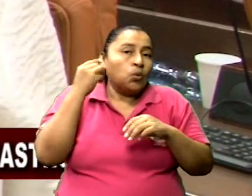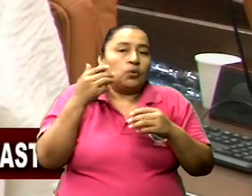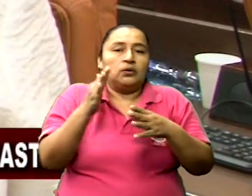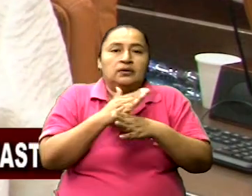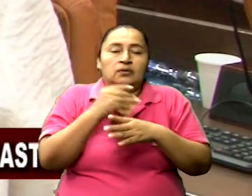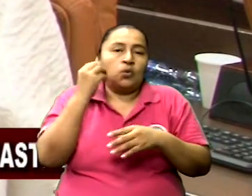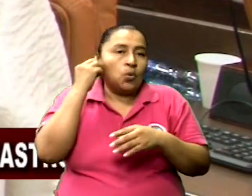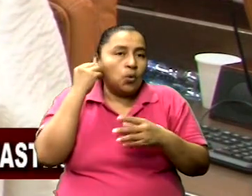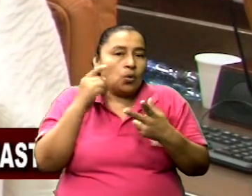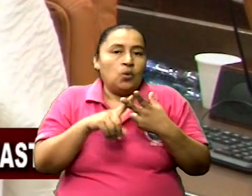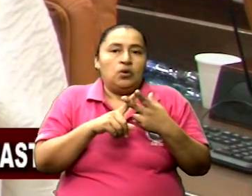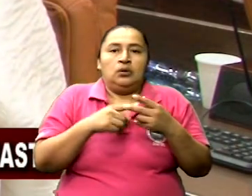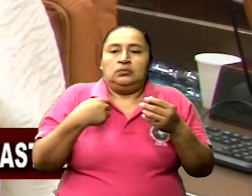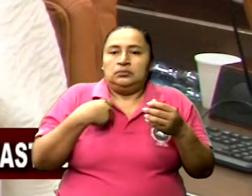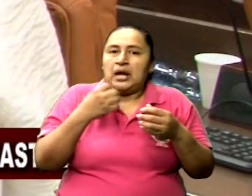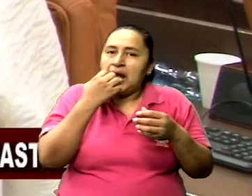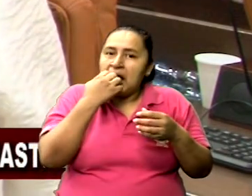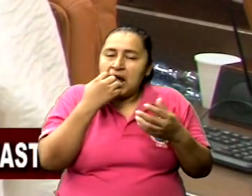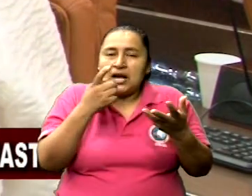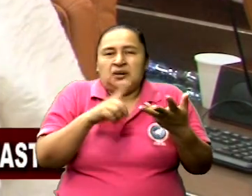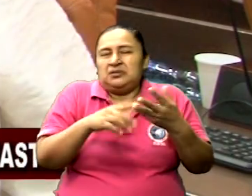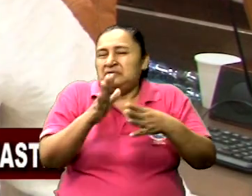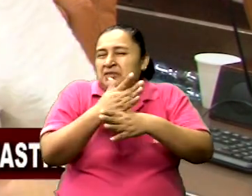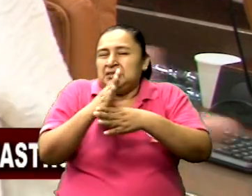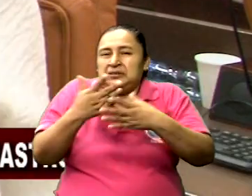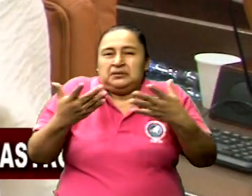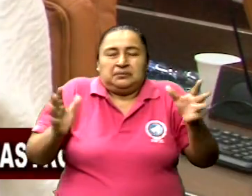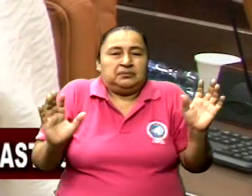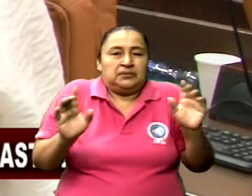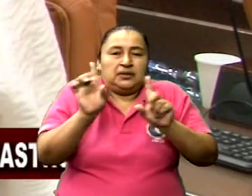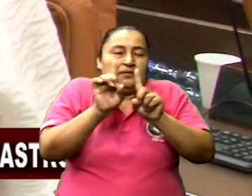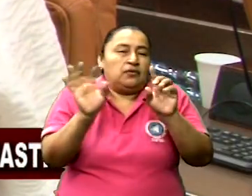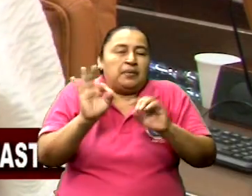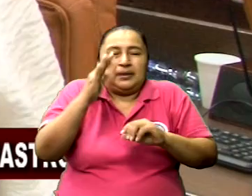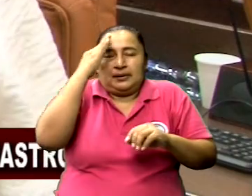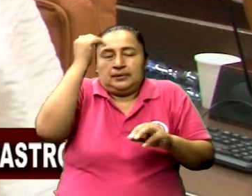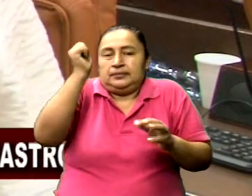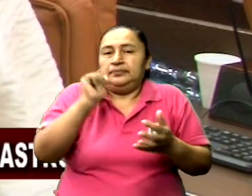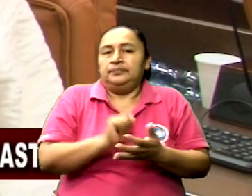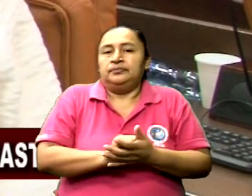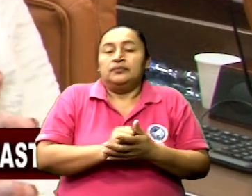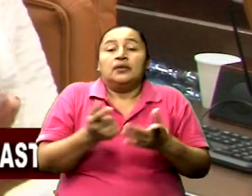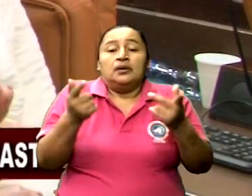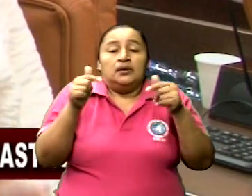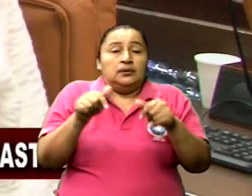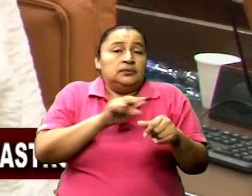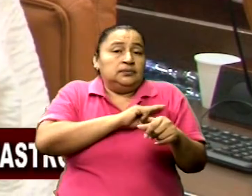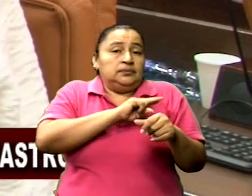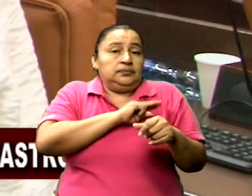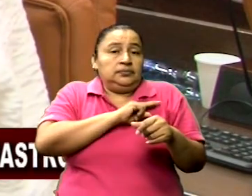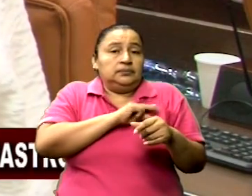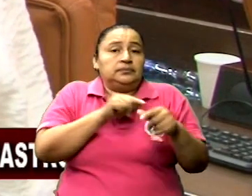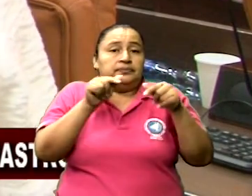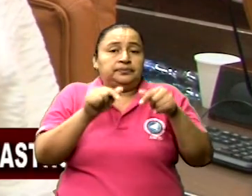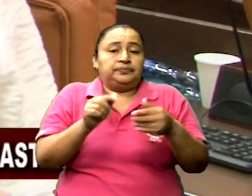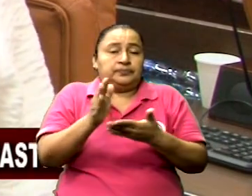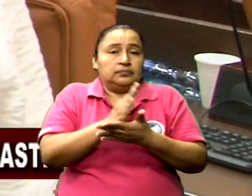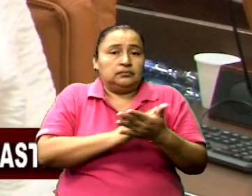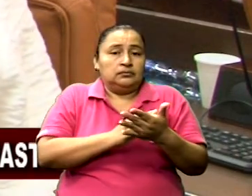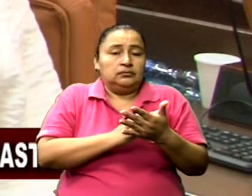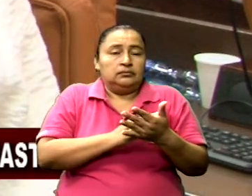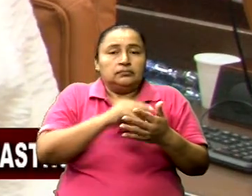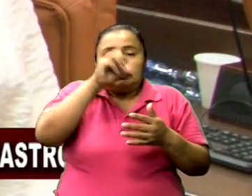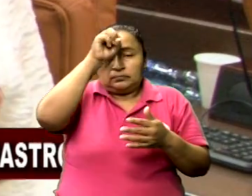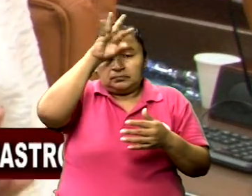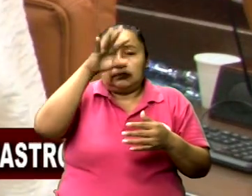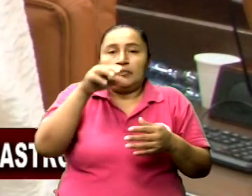en oro, en recursos minerales, a nivel general. Y existe una parte también de la